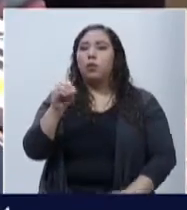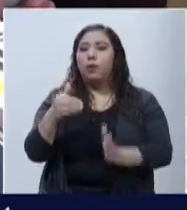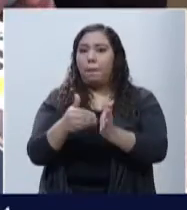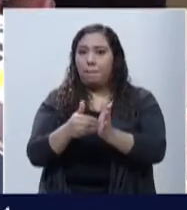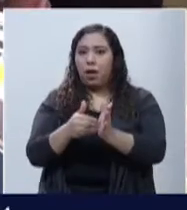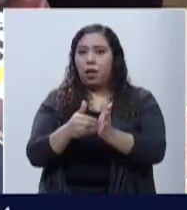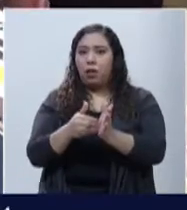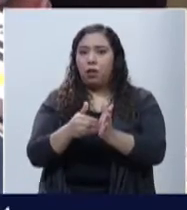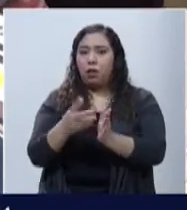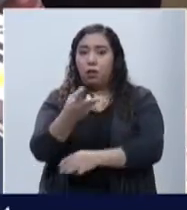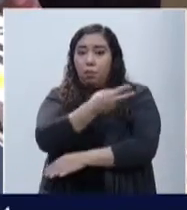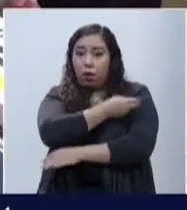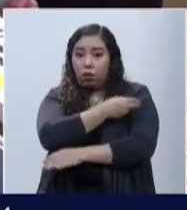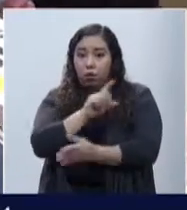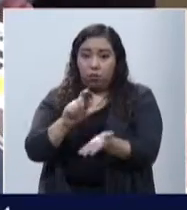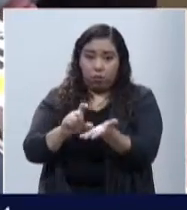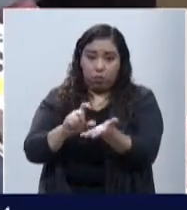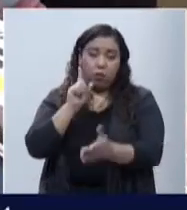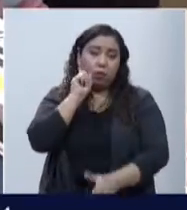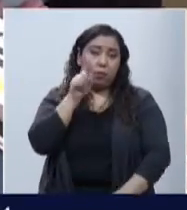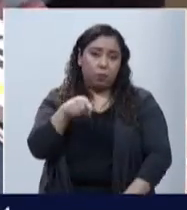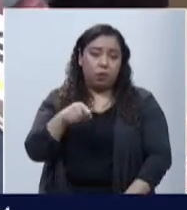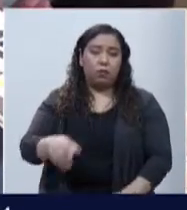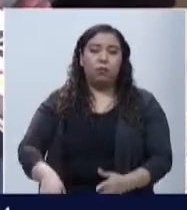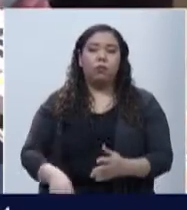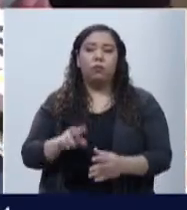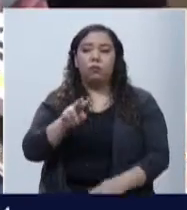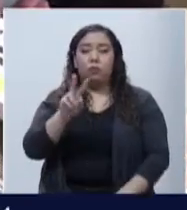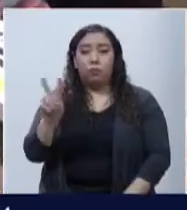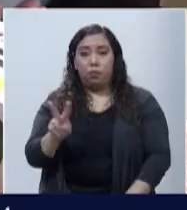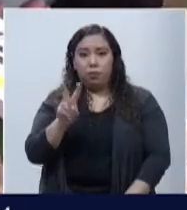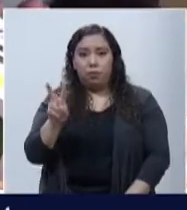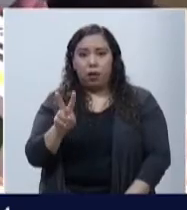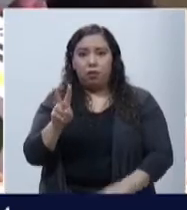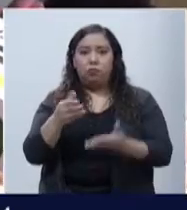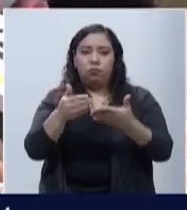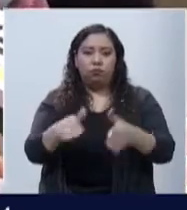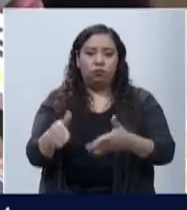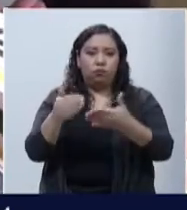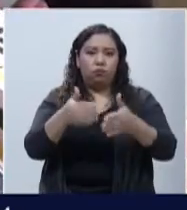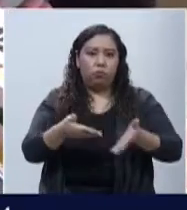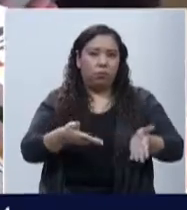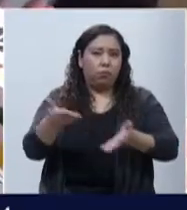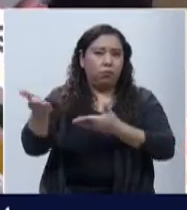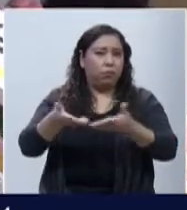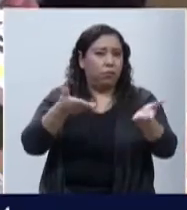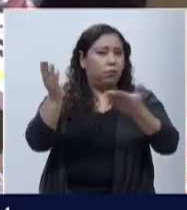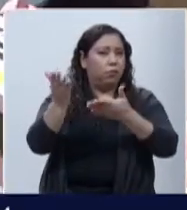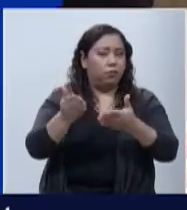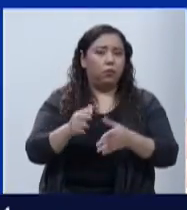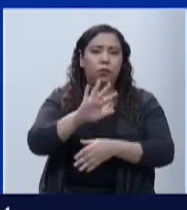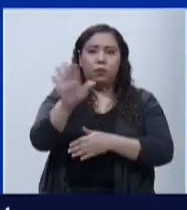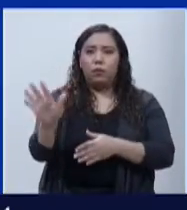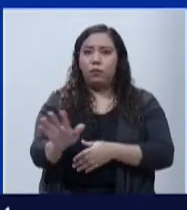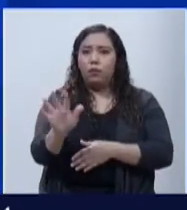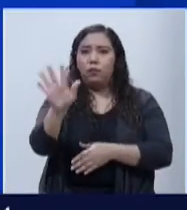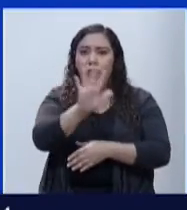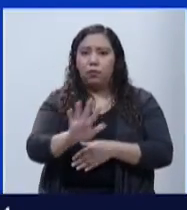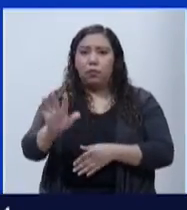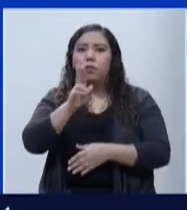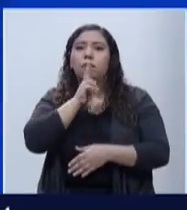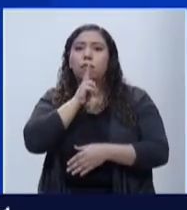y ya al día siguiente estaríamos distribuyendo a nivel de todo el país para que pueda llegar a ningún